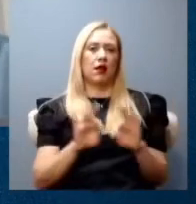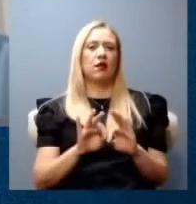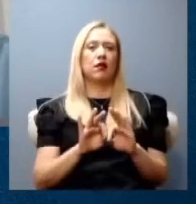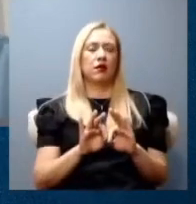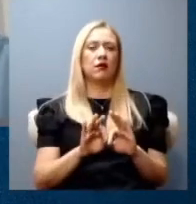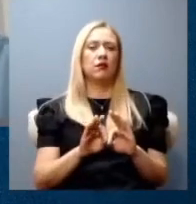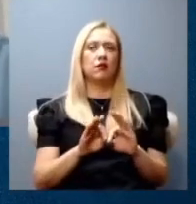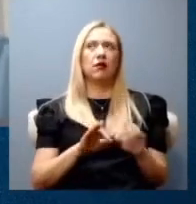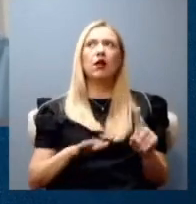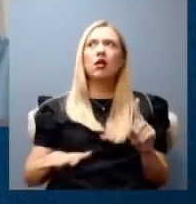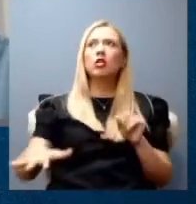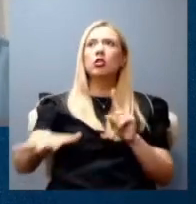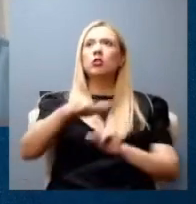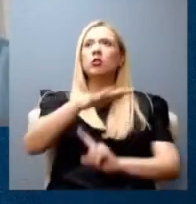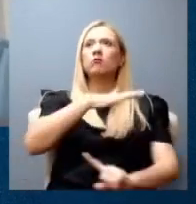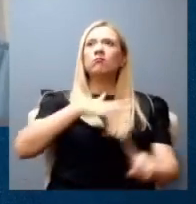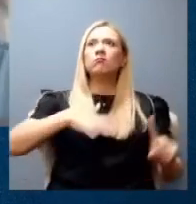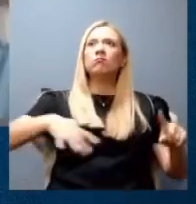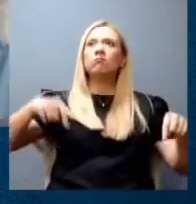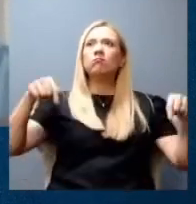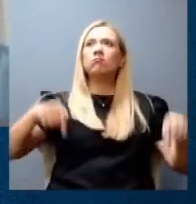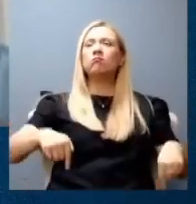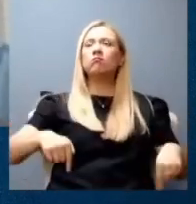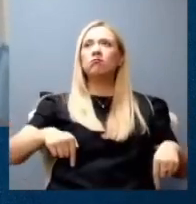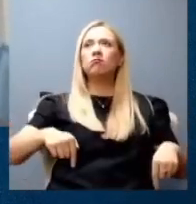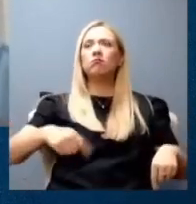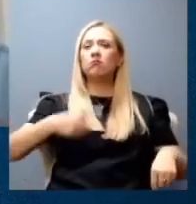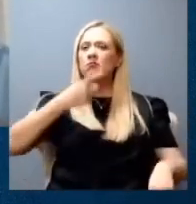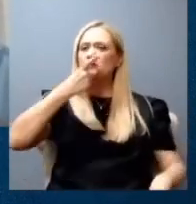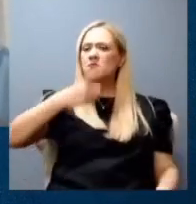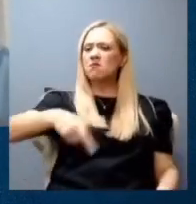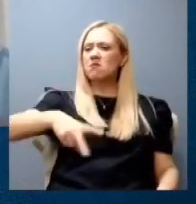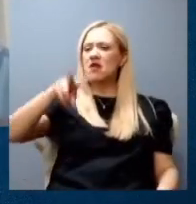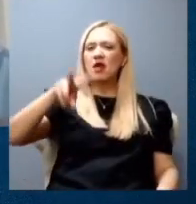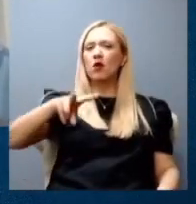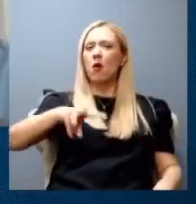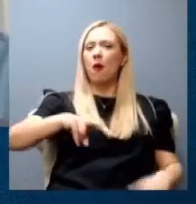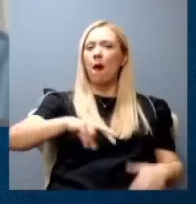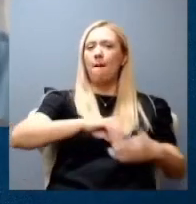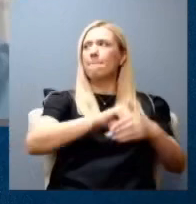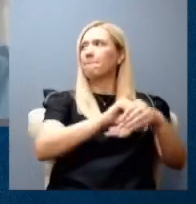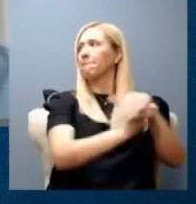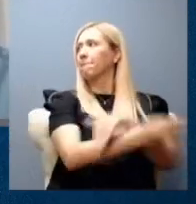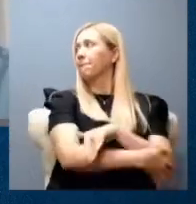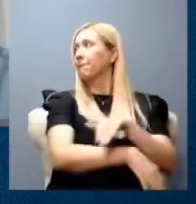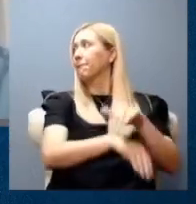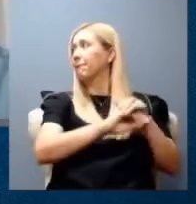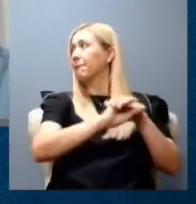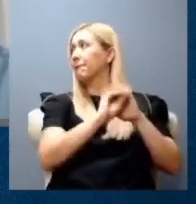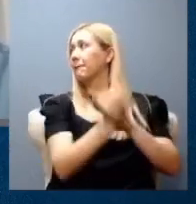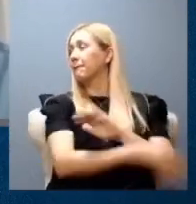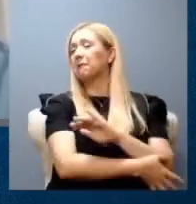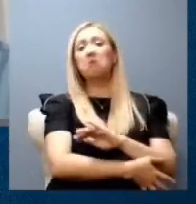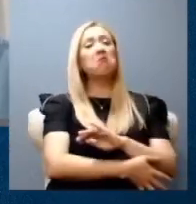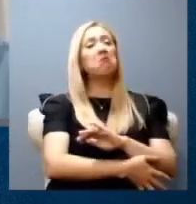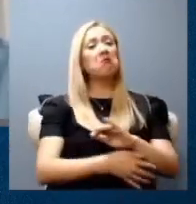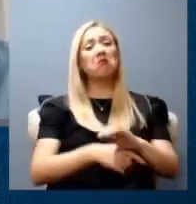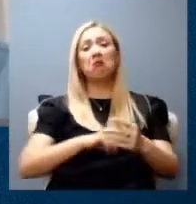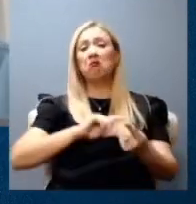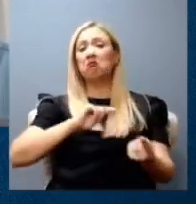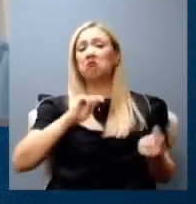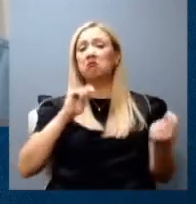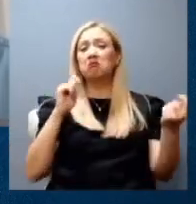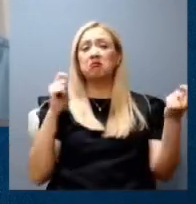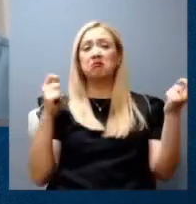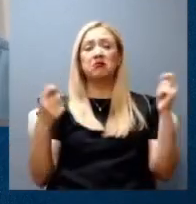que no le da espacio a la verdad difícilmente va a poder transformar las situaciones que dieron origen